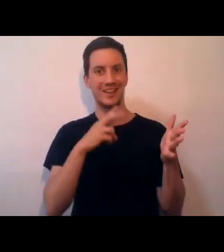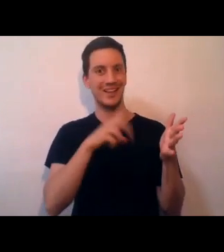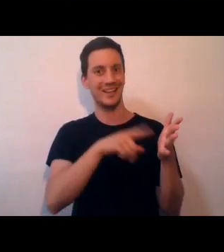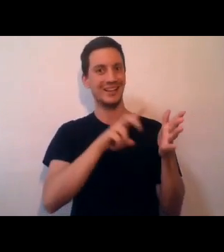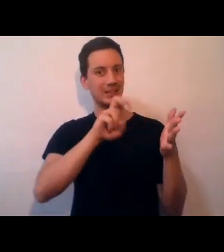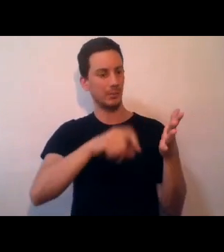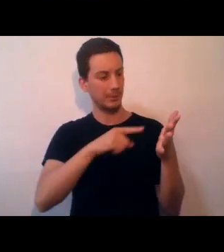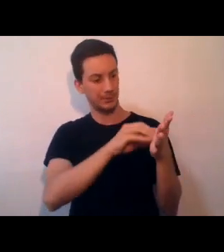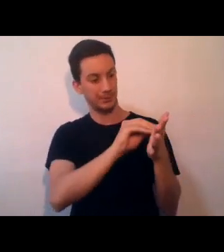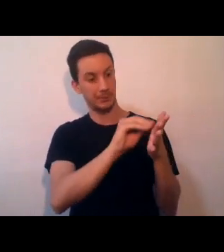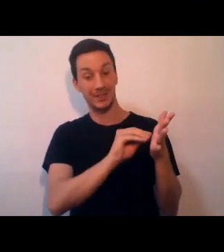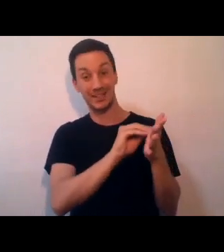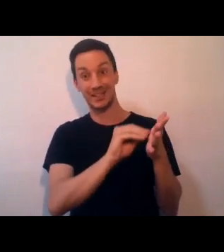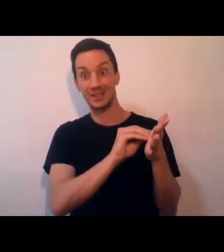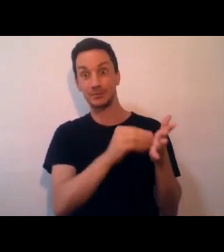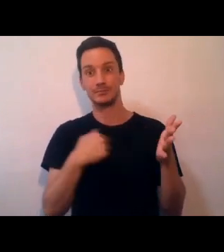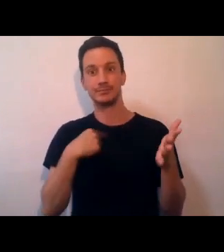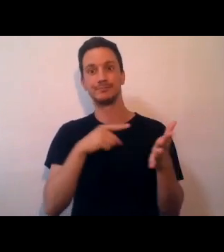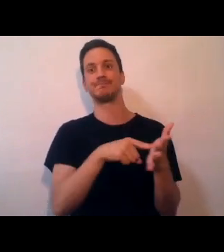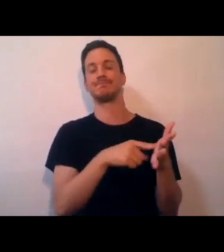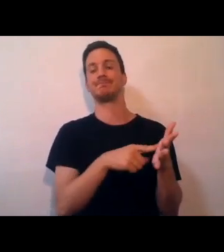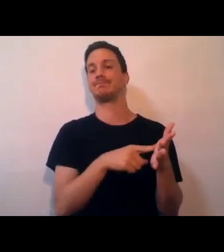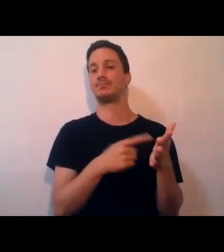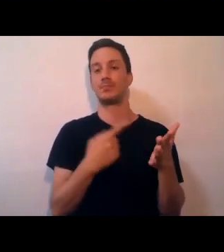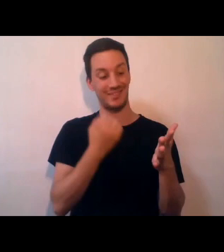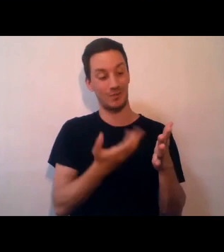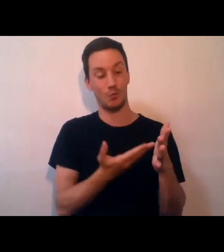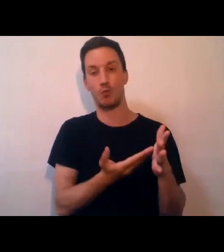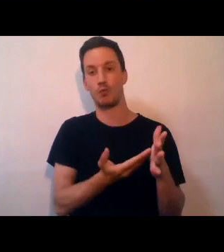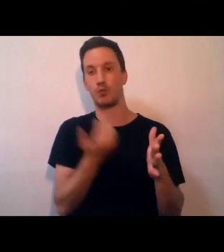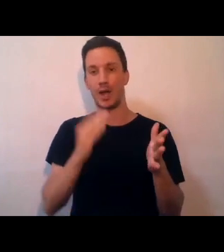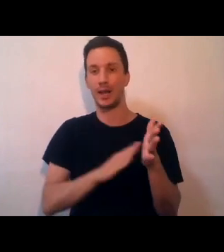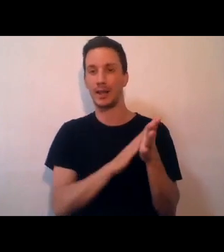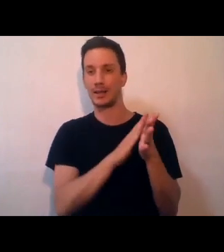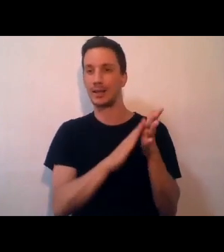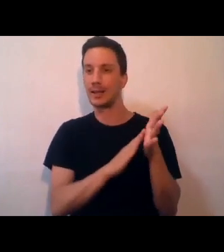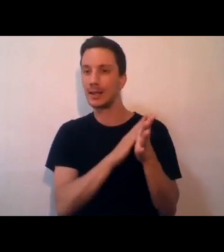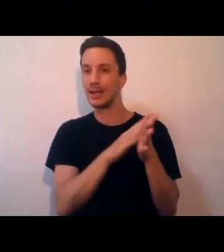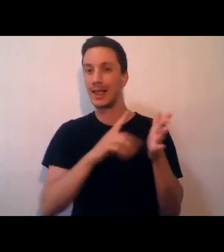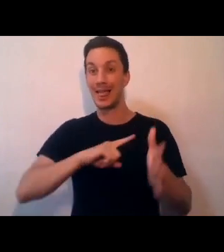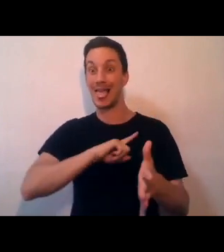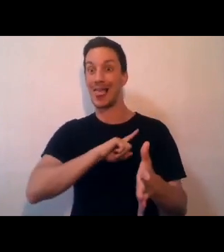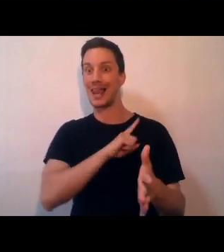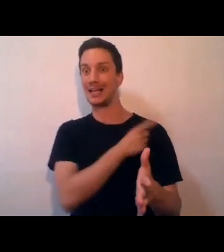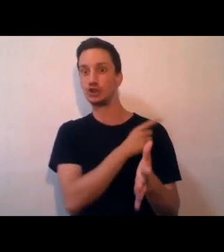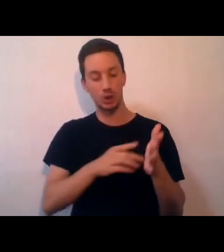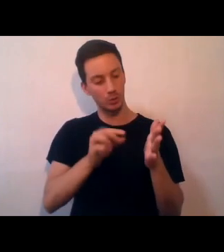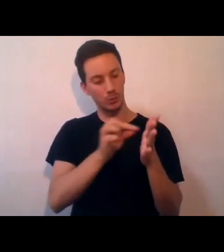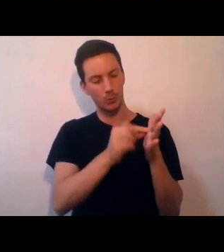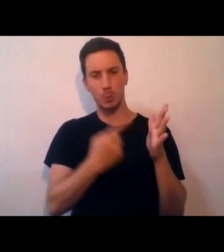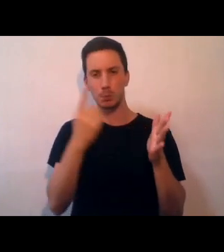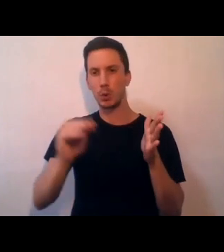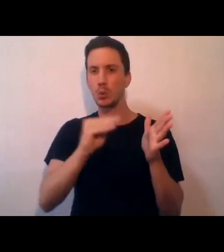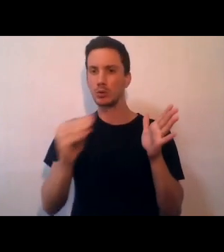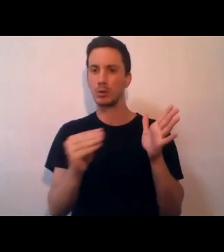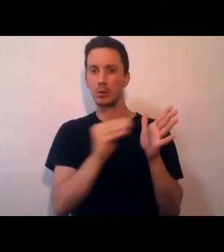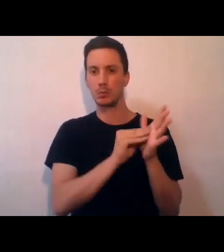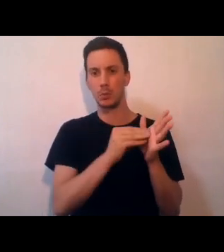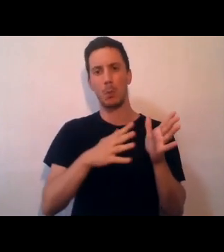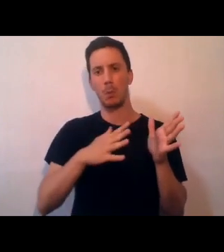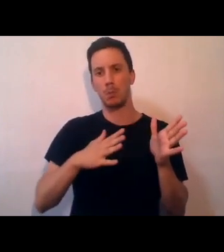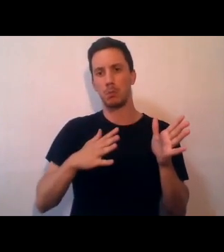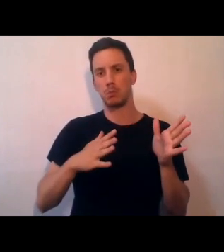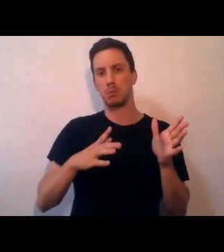la verruga y lo atacan. Así que irritar, ¿no?, la lesión con alguno de estos productos, pues pudiera tener